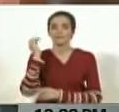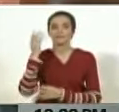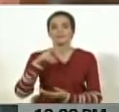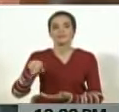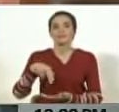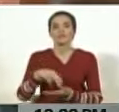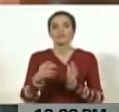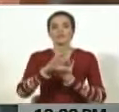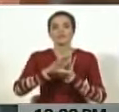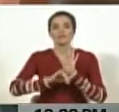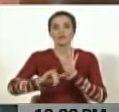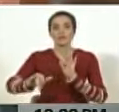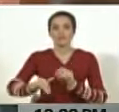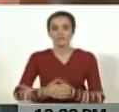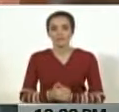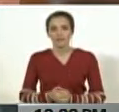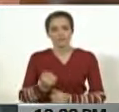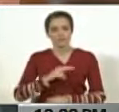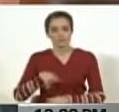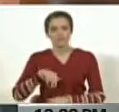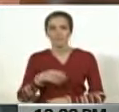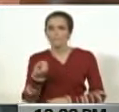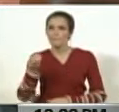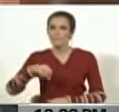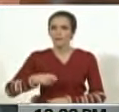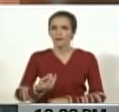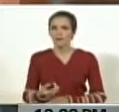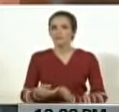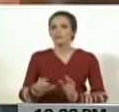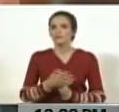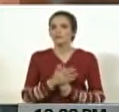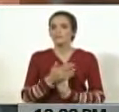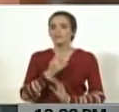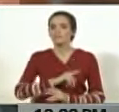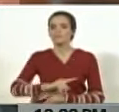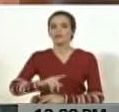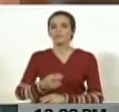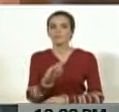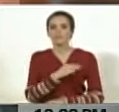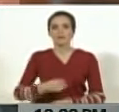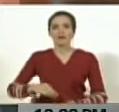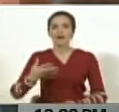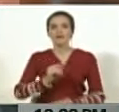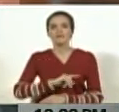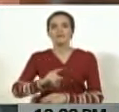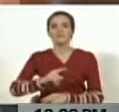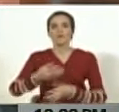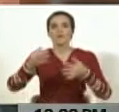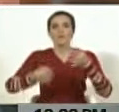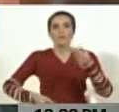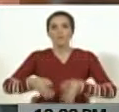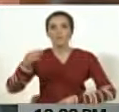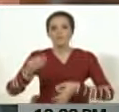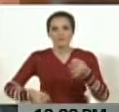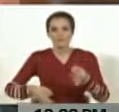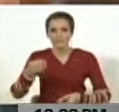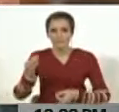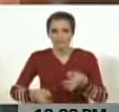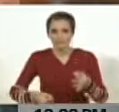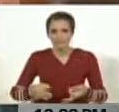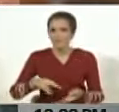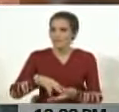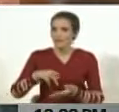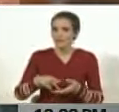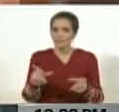Nacional Constituyente, que nosotros más que un régimen presidencialista, teníamos un régimen judicialista. Es decir,